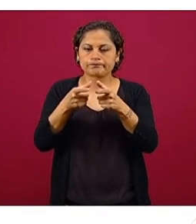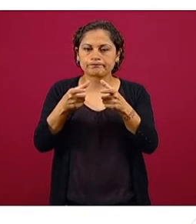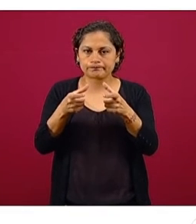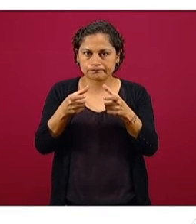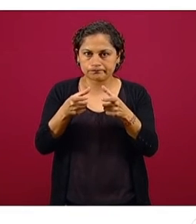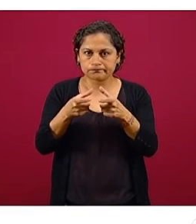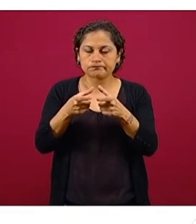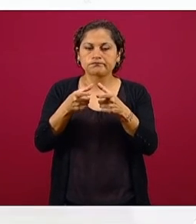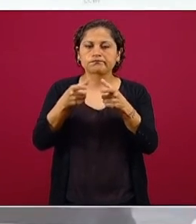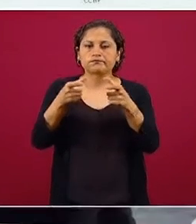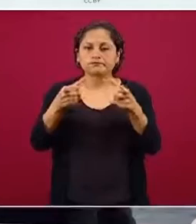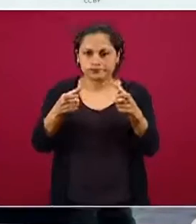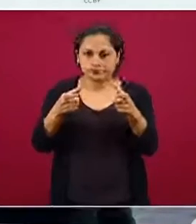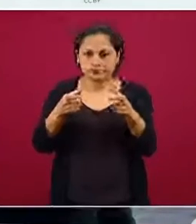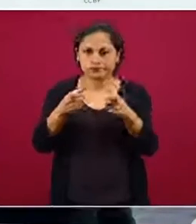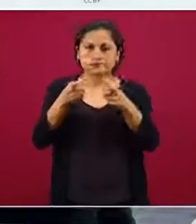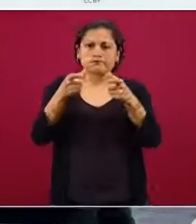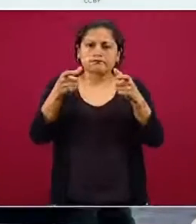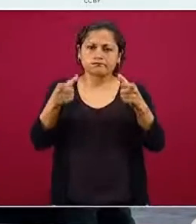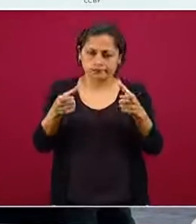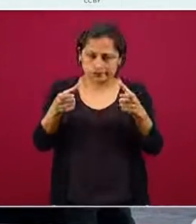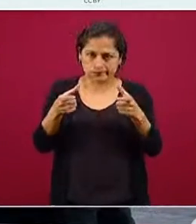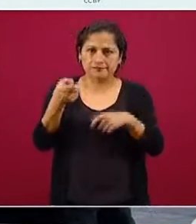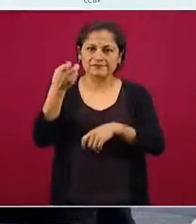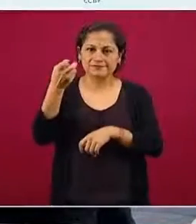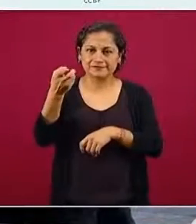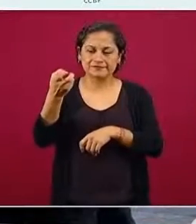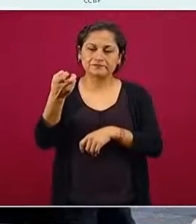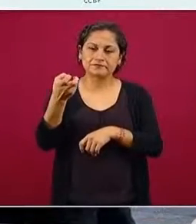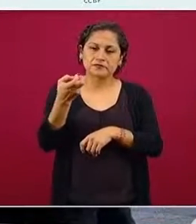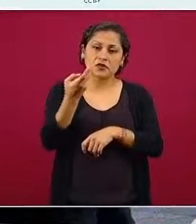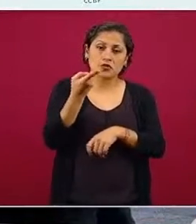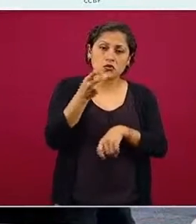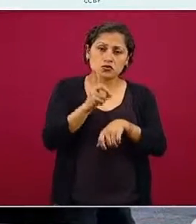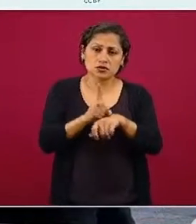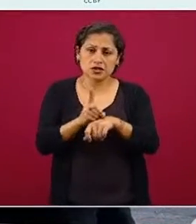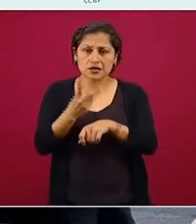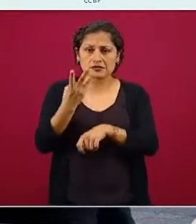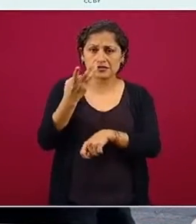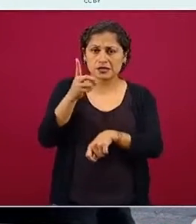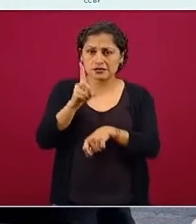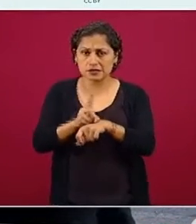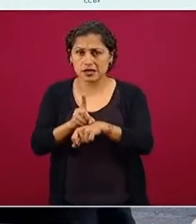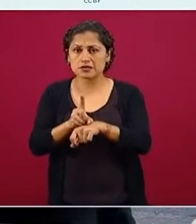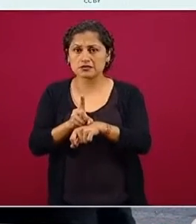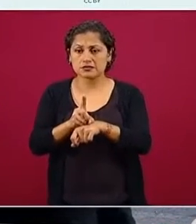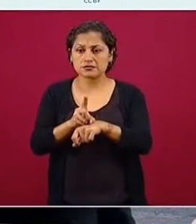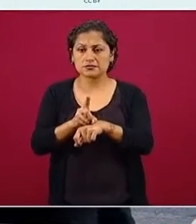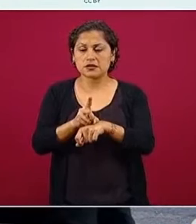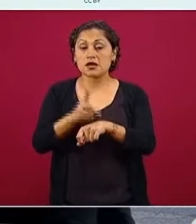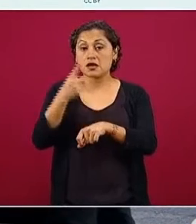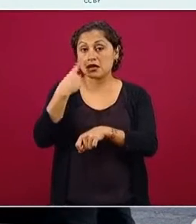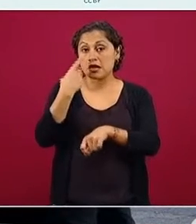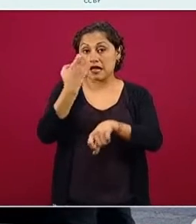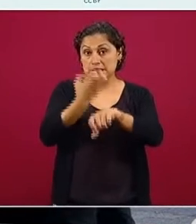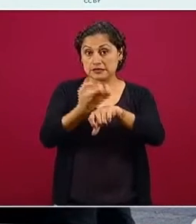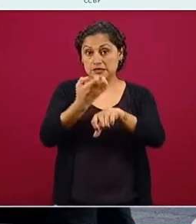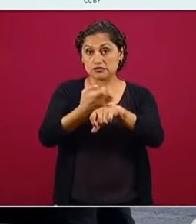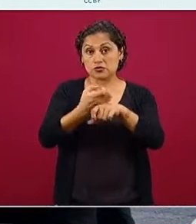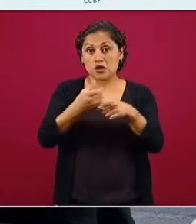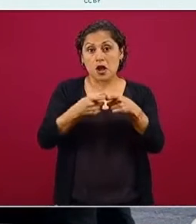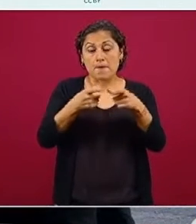velocidad más grande. Se estuvieron duplicando las epidemias entre cada 2 días y cada 3 días. En el caso de Estados Unidos se siguió